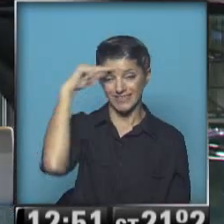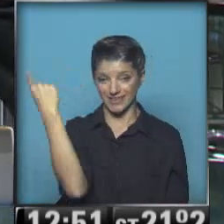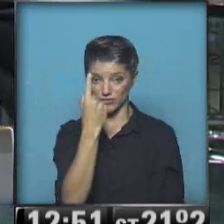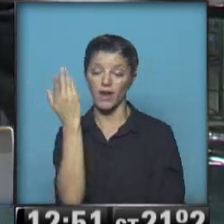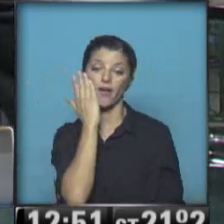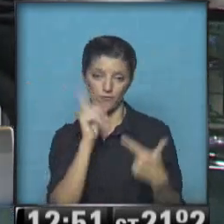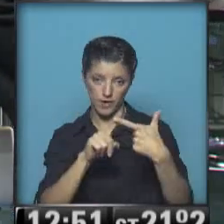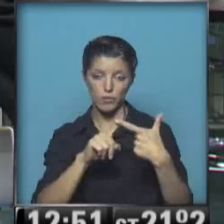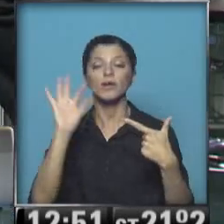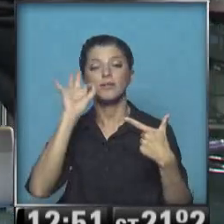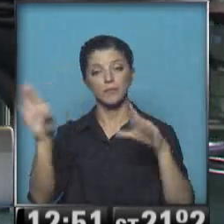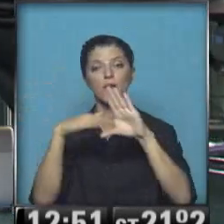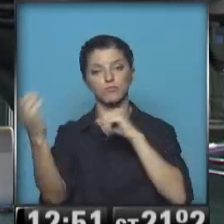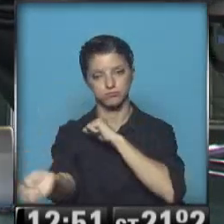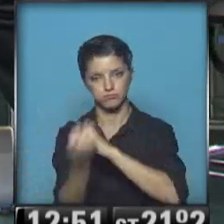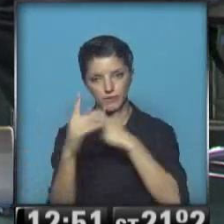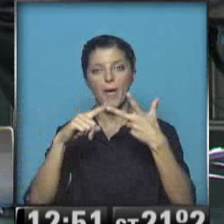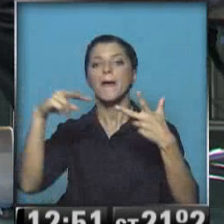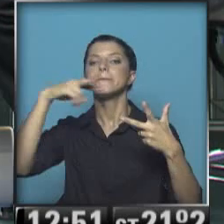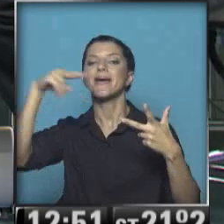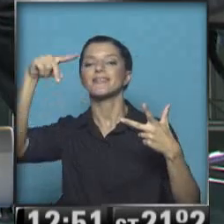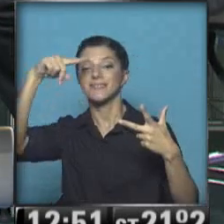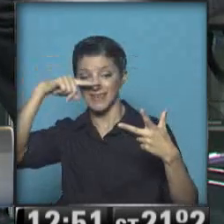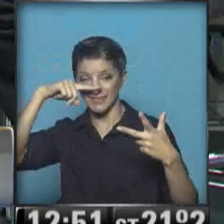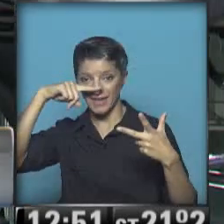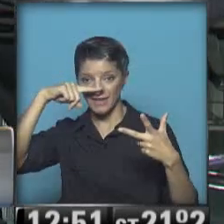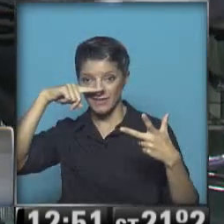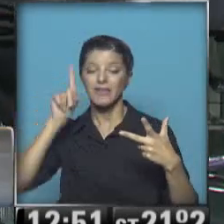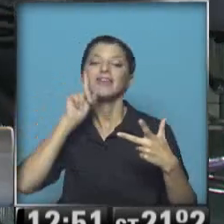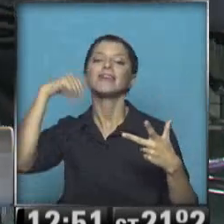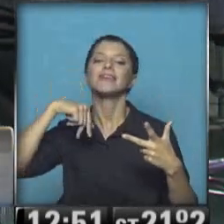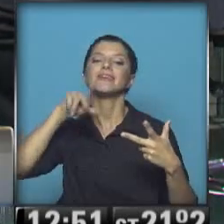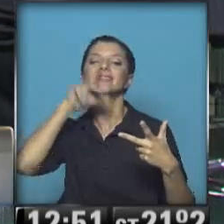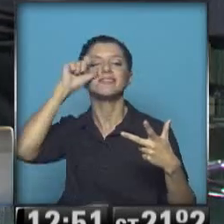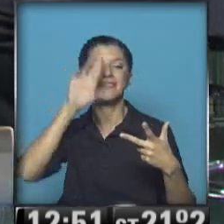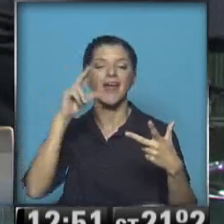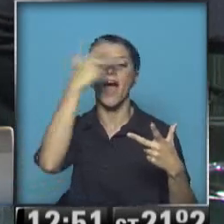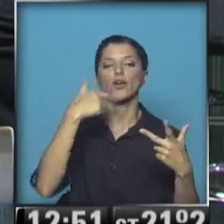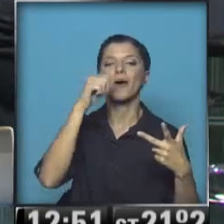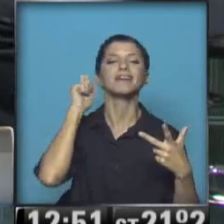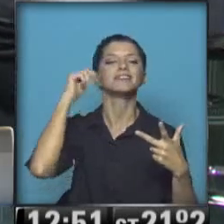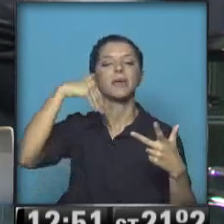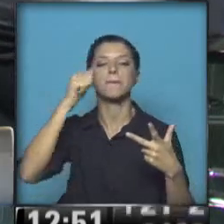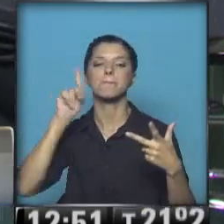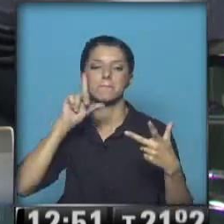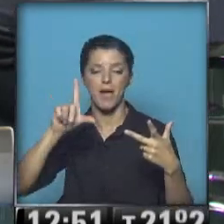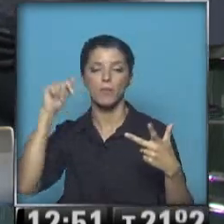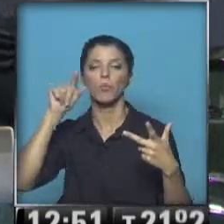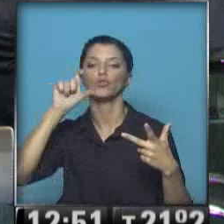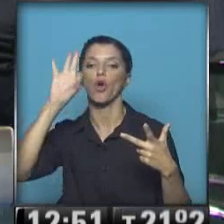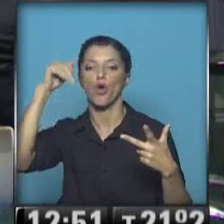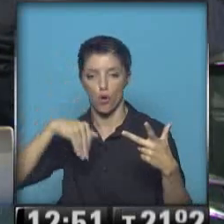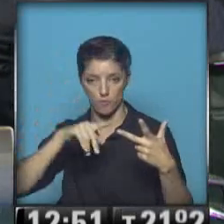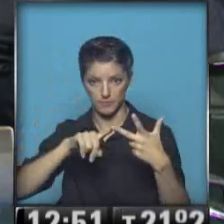y también el correo electrónico v7 con número intergem comom algunos de los mensajes que están llegando a los teléfonos que le dimos